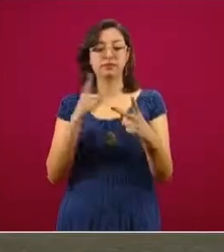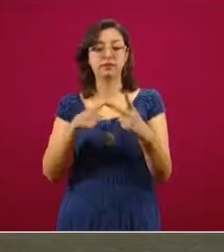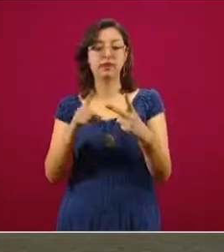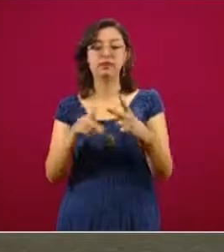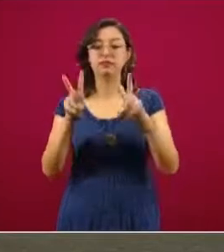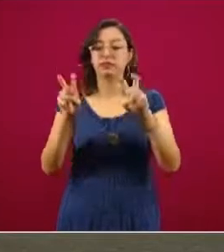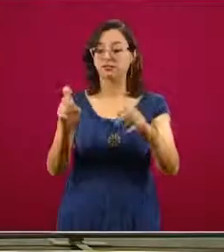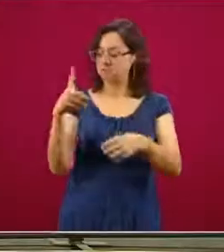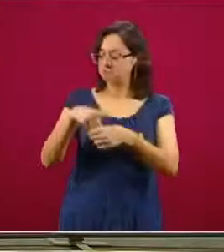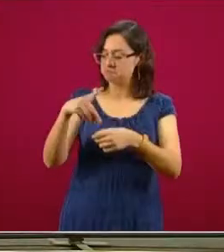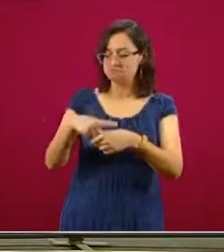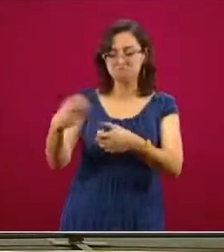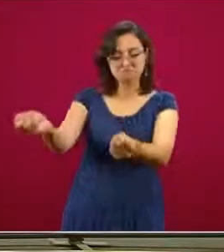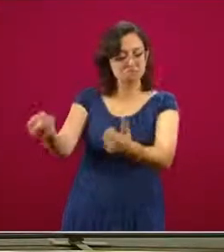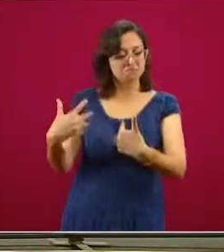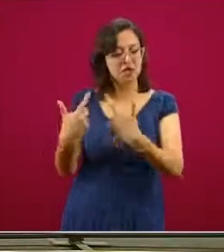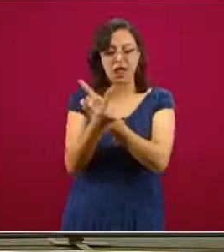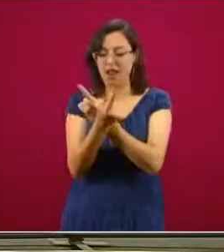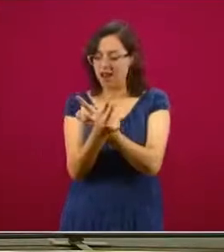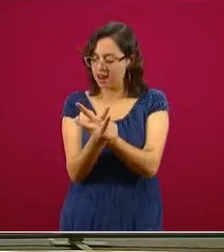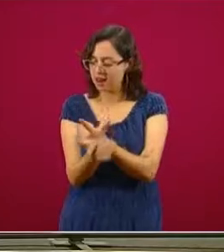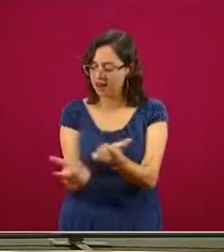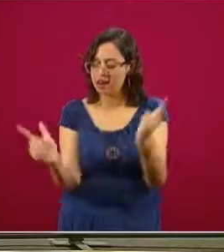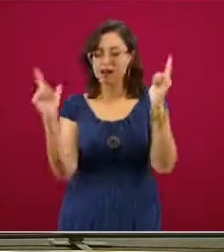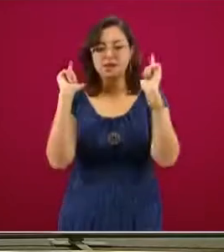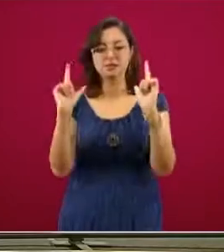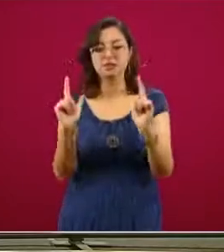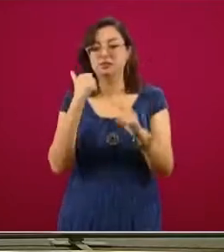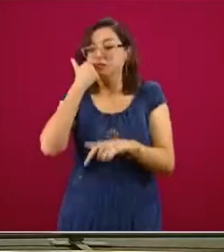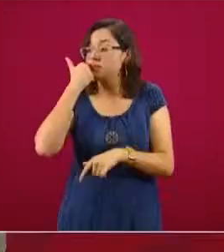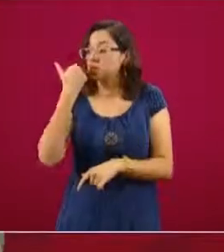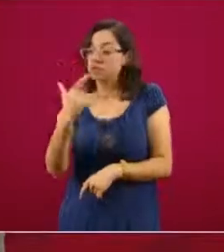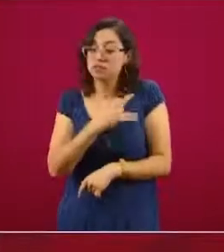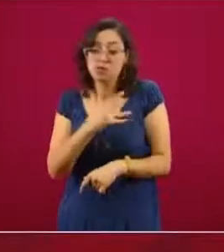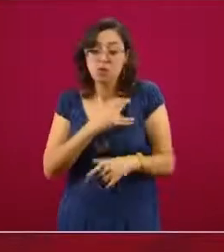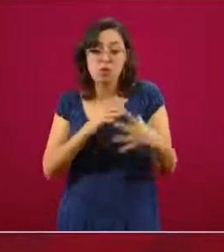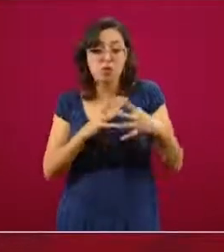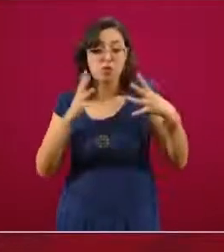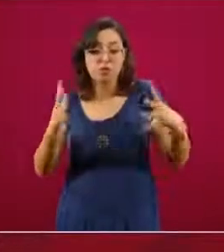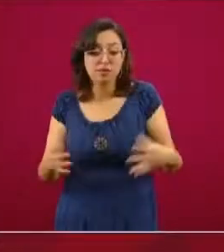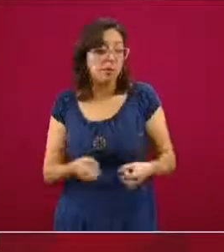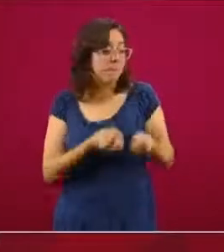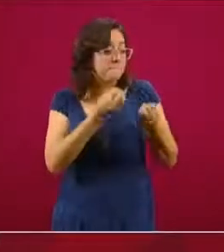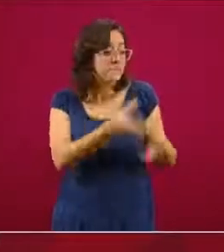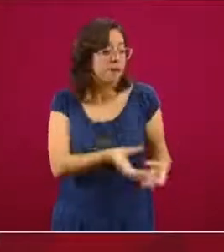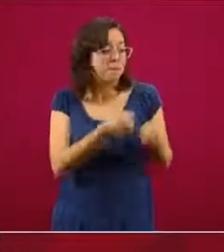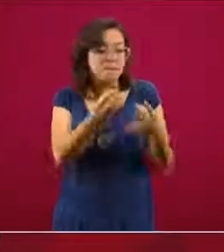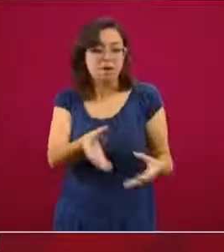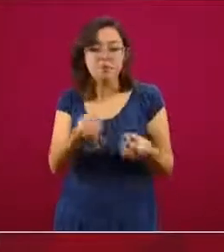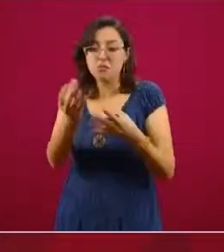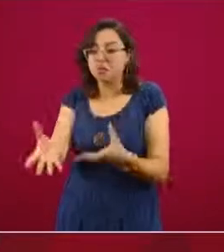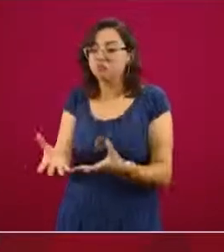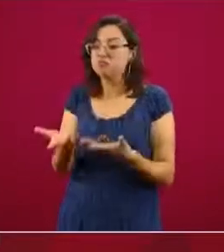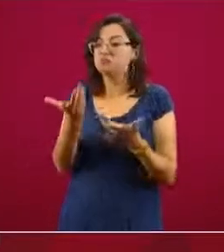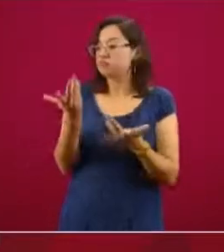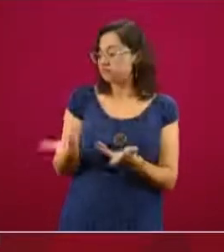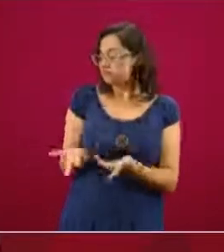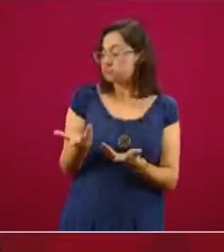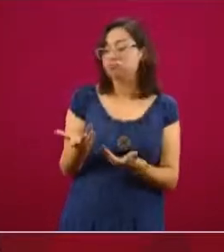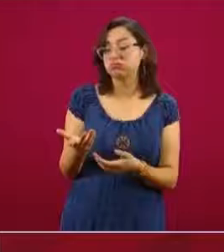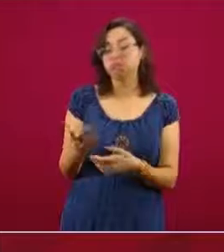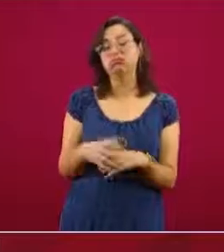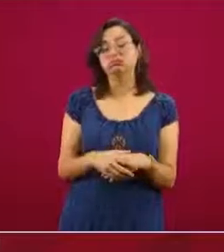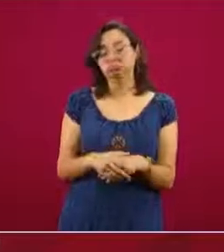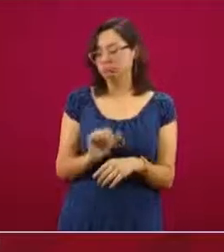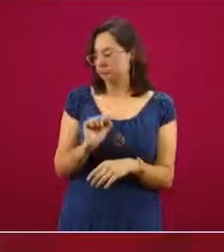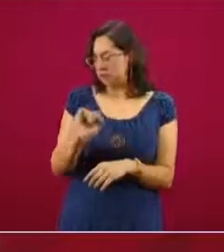son bienvenidos, todo donativo altruista y sin otra motivación más que la generosidad